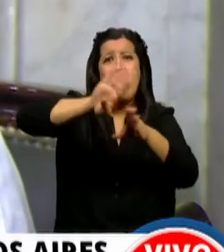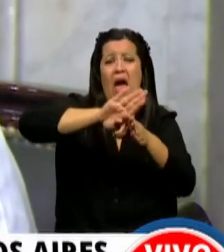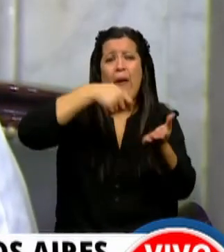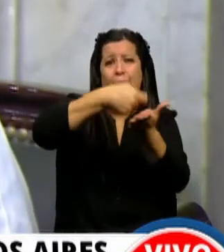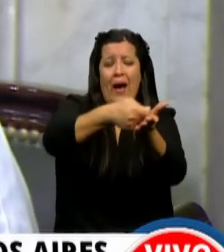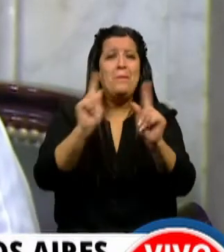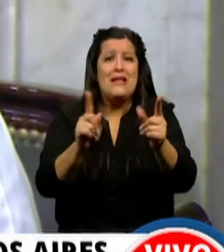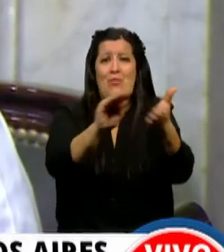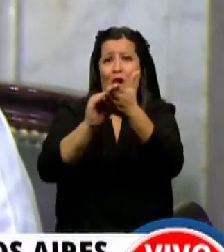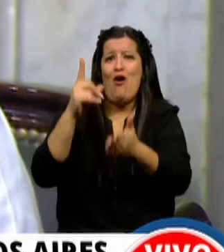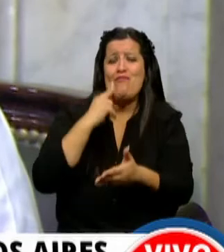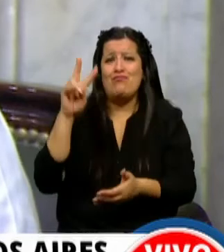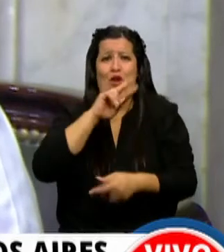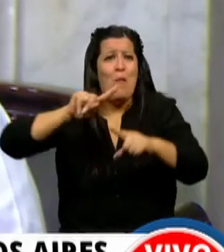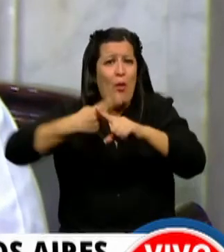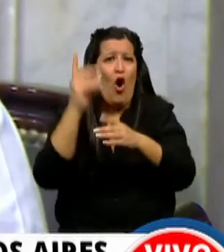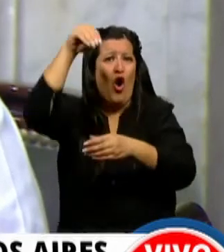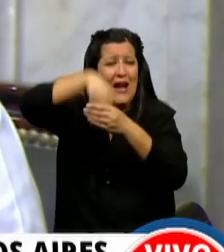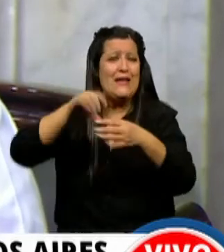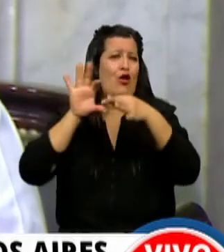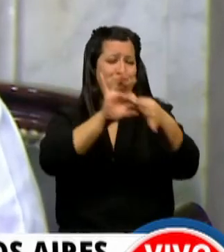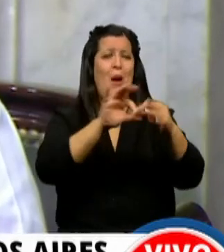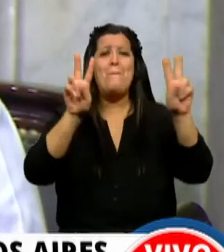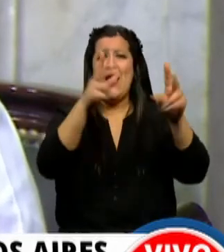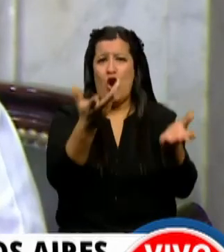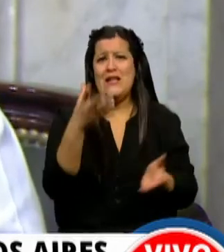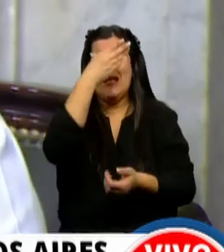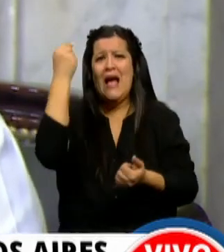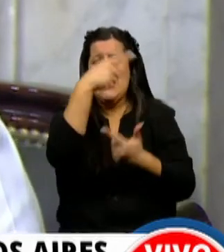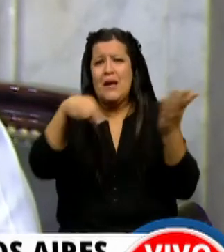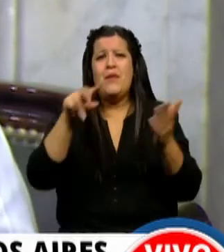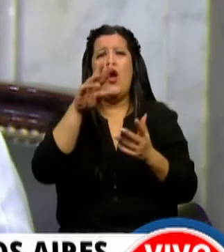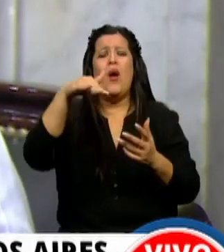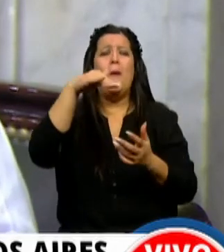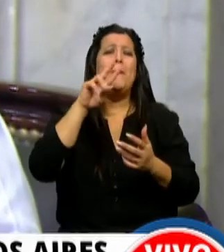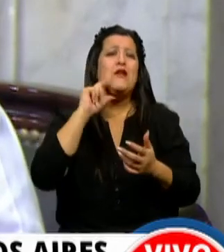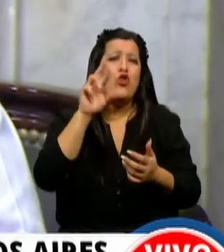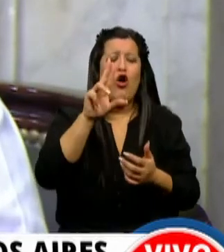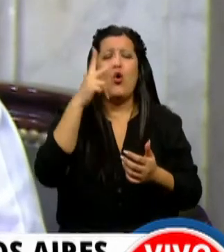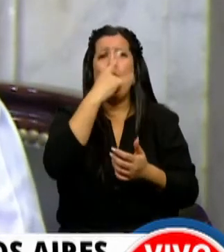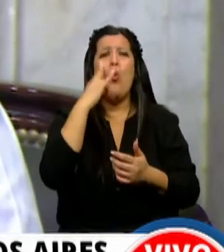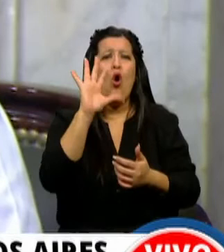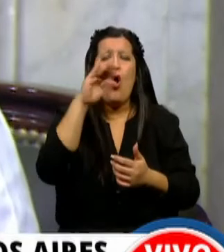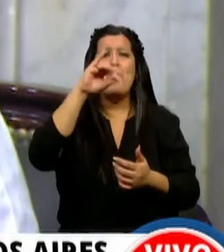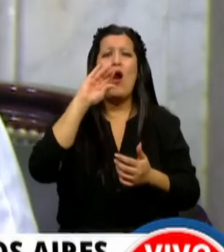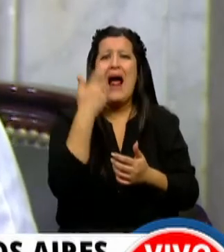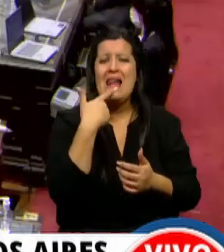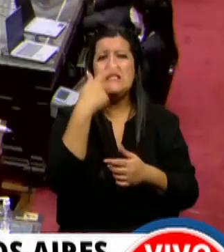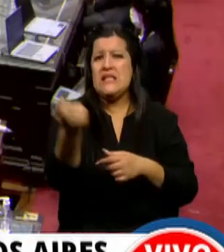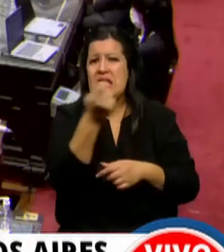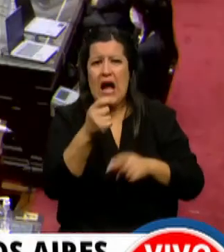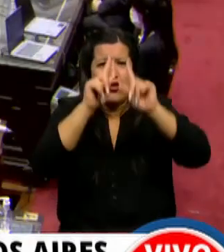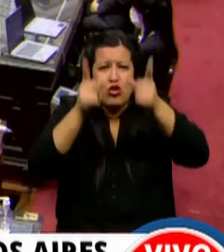que diputadas, diputados, políticos ligados al peronismo kirchnerista, Víctor Hugo Morales, dirigentes sindicales, muchos de